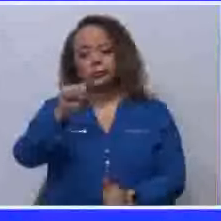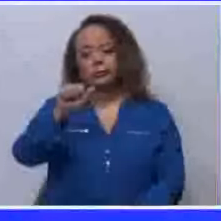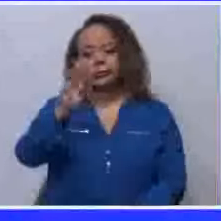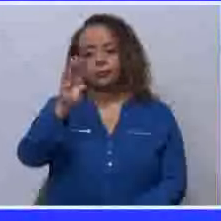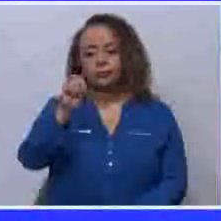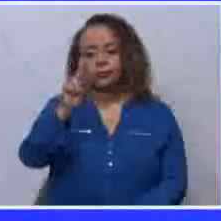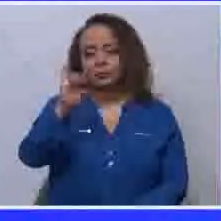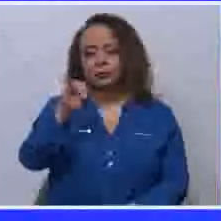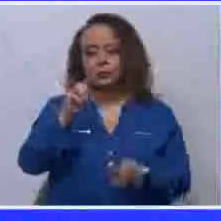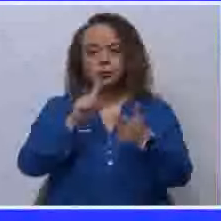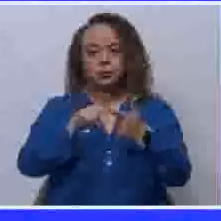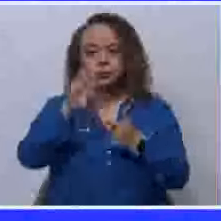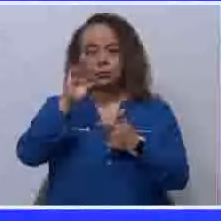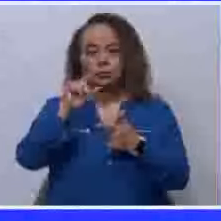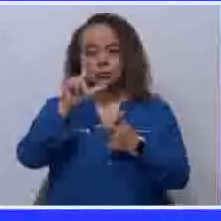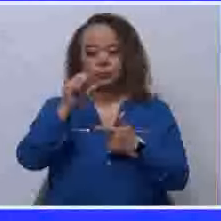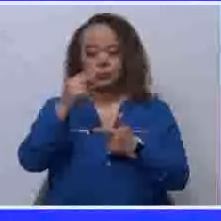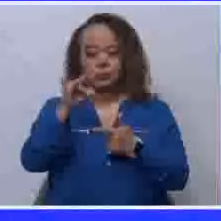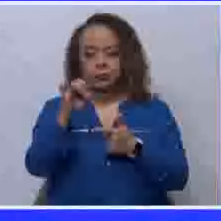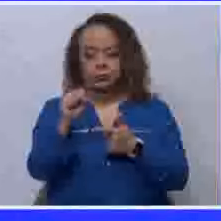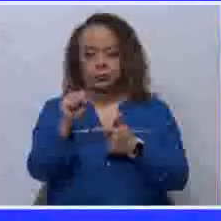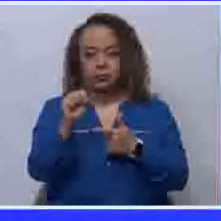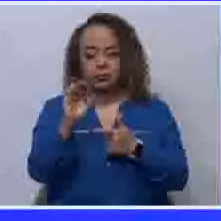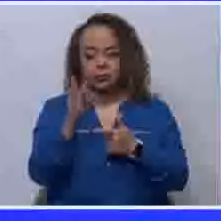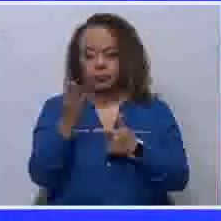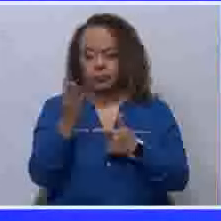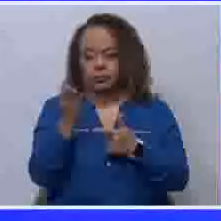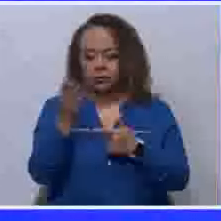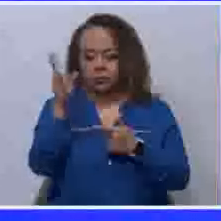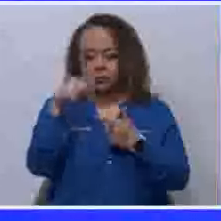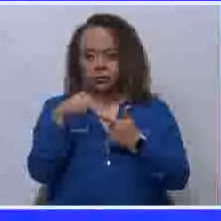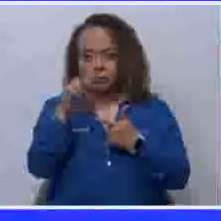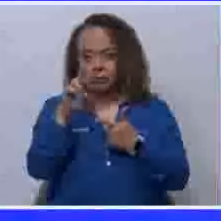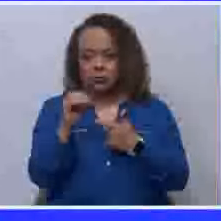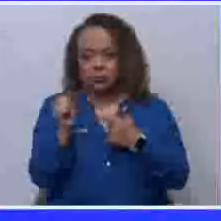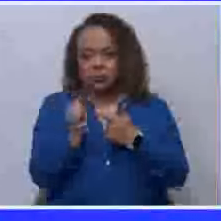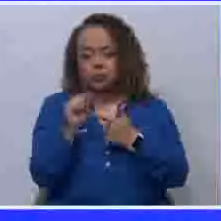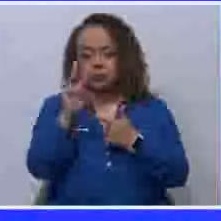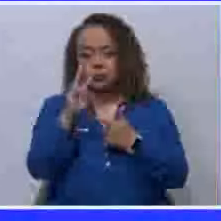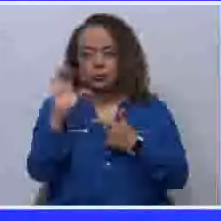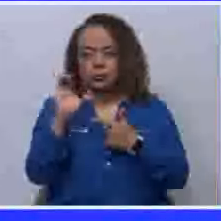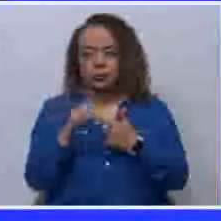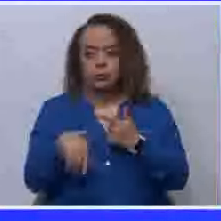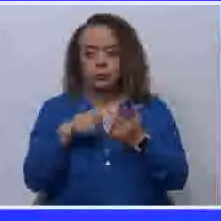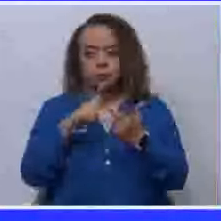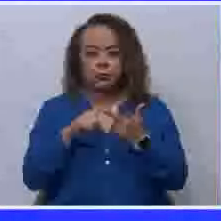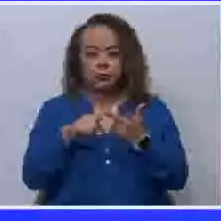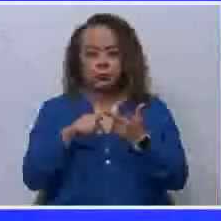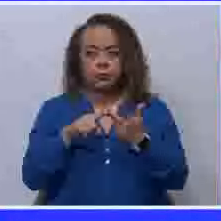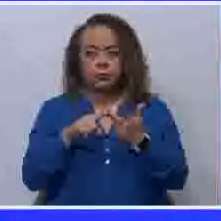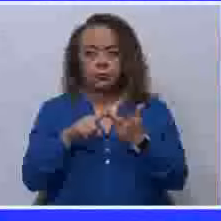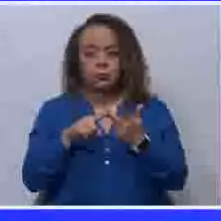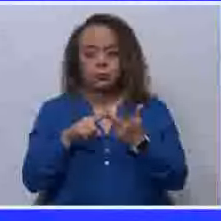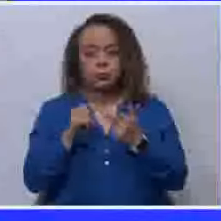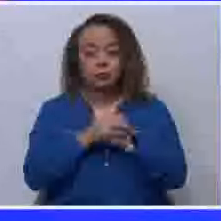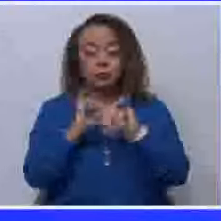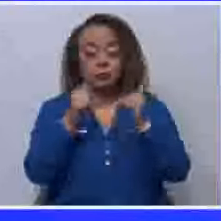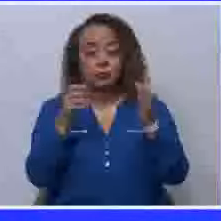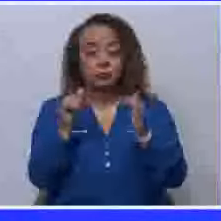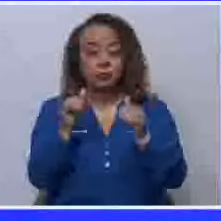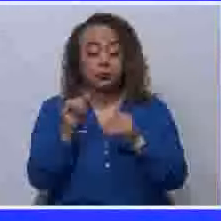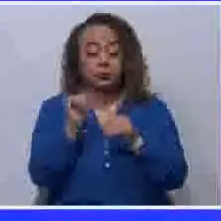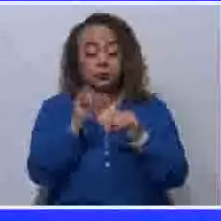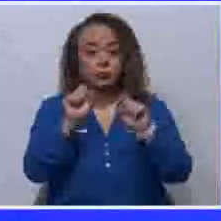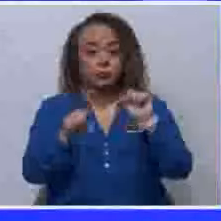Saborío, Cristian Bolaños, cuando estaba incluso en el 2020 con Walter Centeno. Marcelo Hernández. Que lo pusieron incluso, jugaba como extremo, lo pusieron